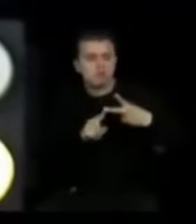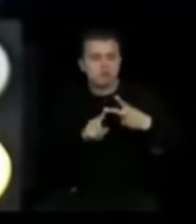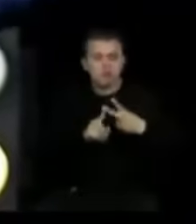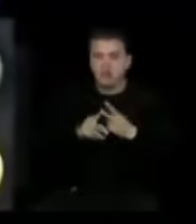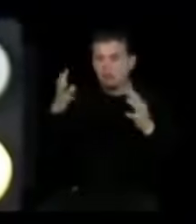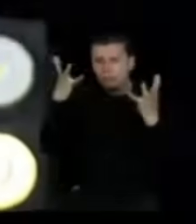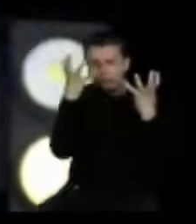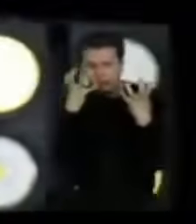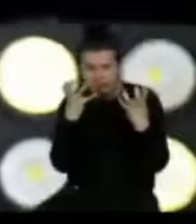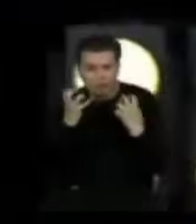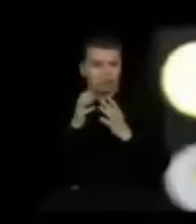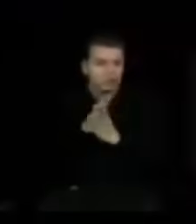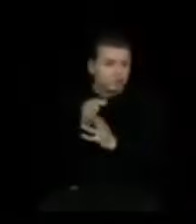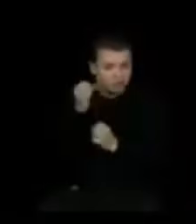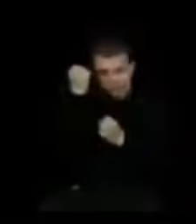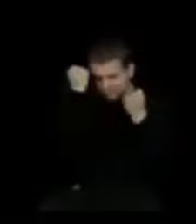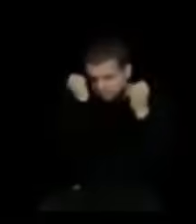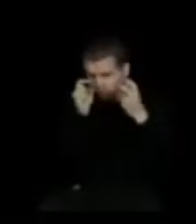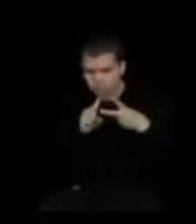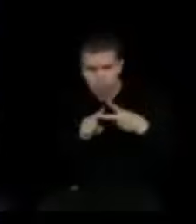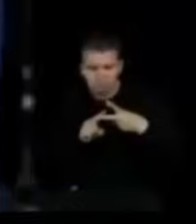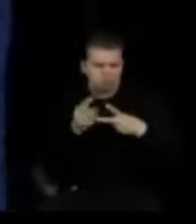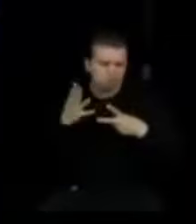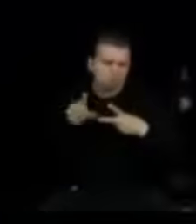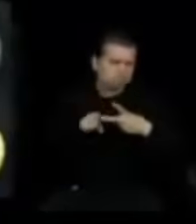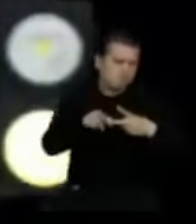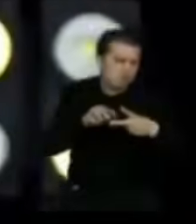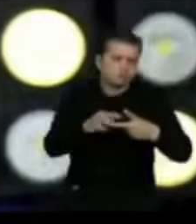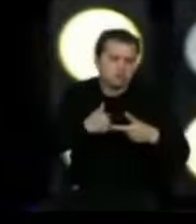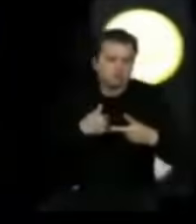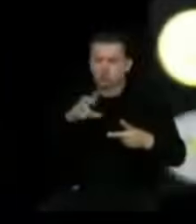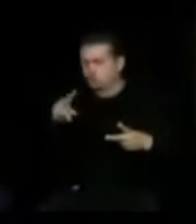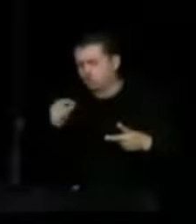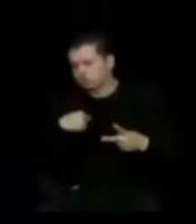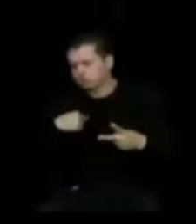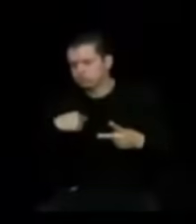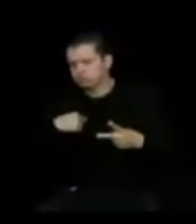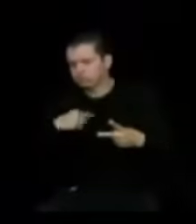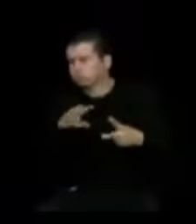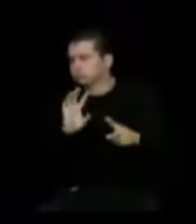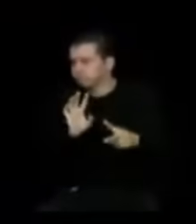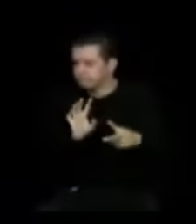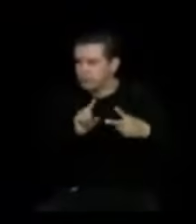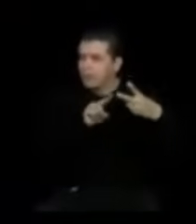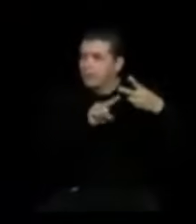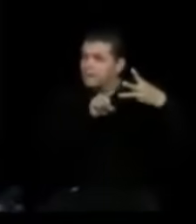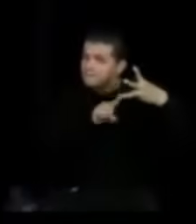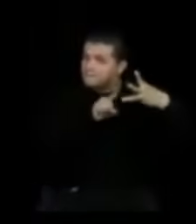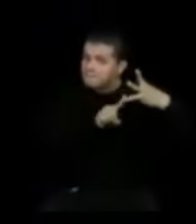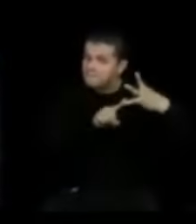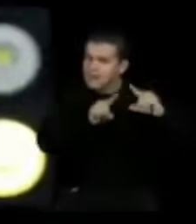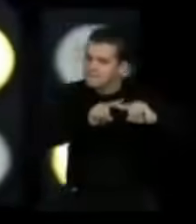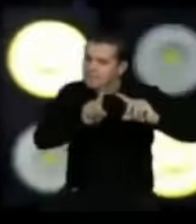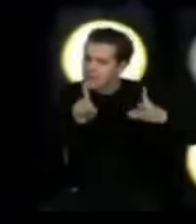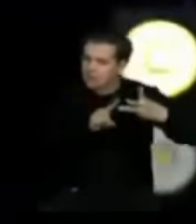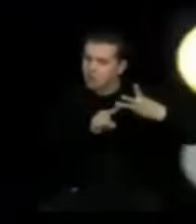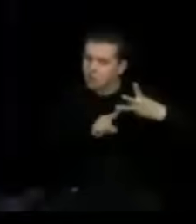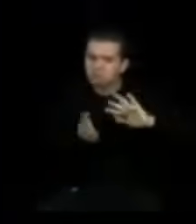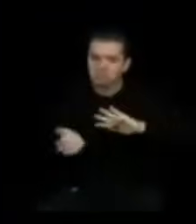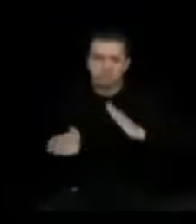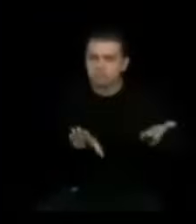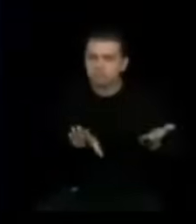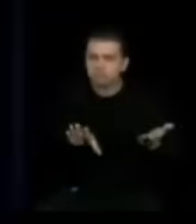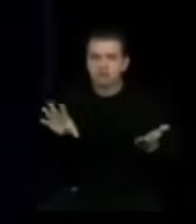sin enfrentar el enemigo de la depresión, de la ansiedad, del temor, de la angustia, del dolor, pero vas a enfrentar el enemigo de la